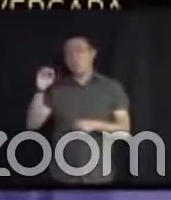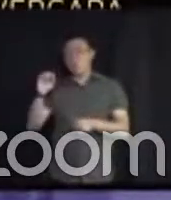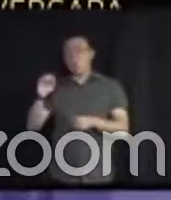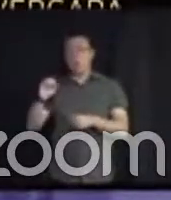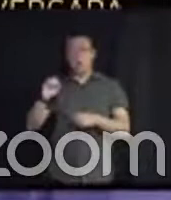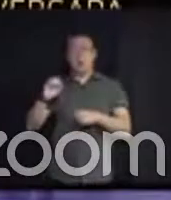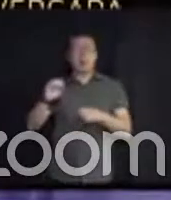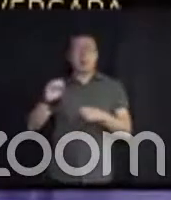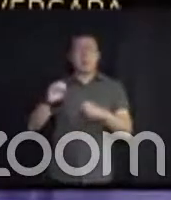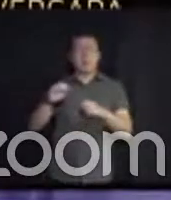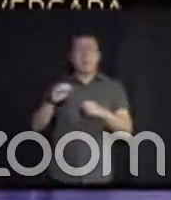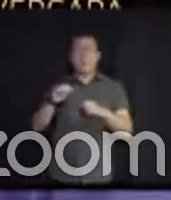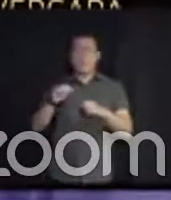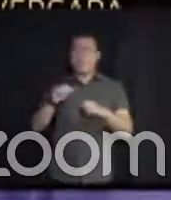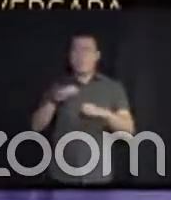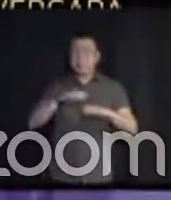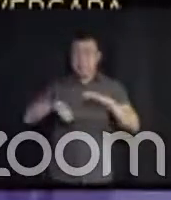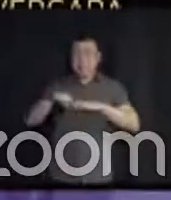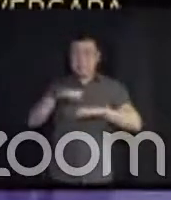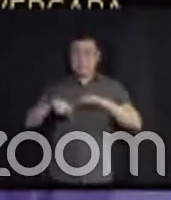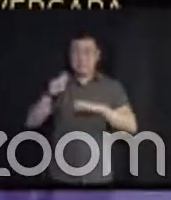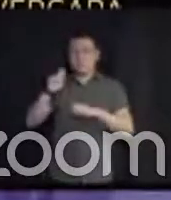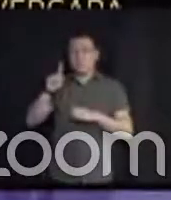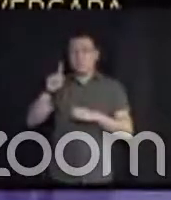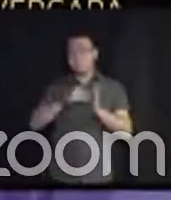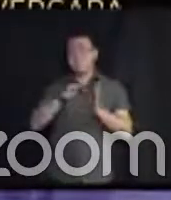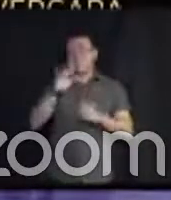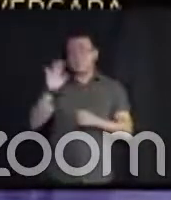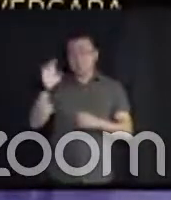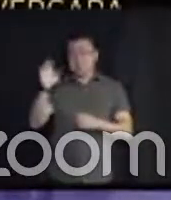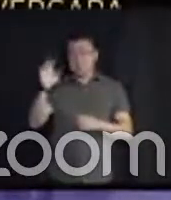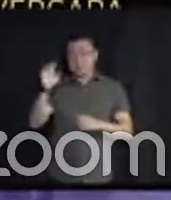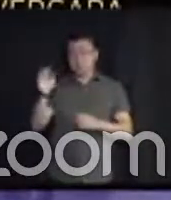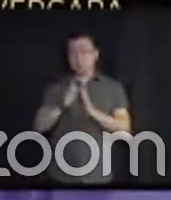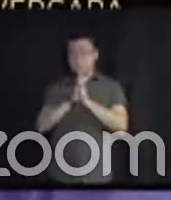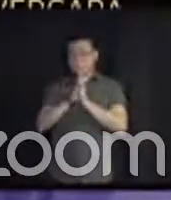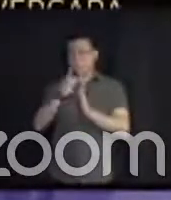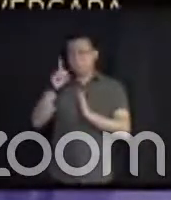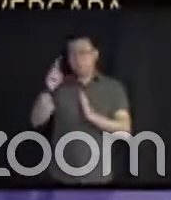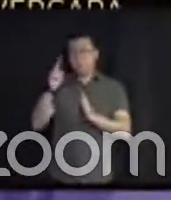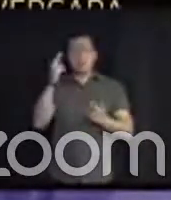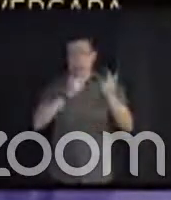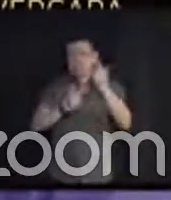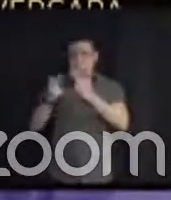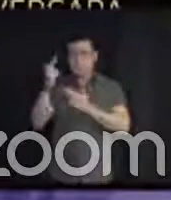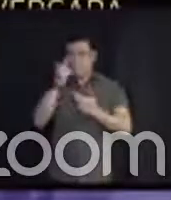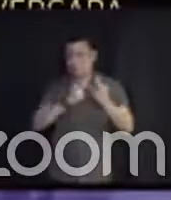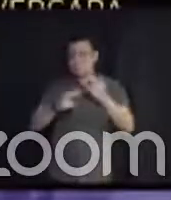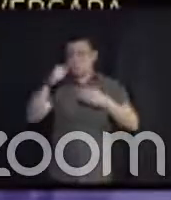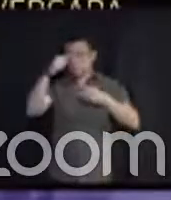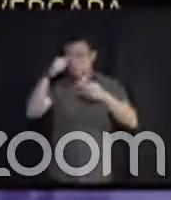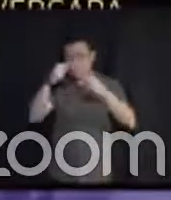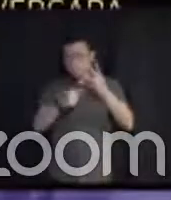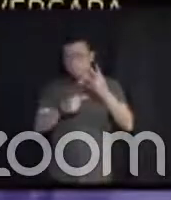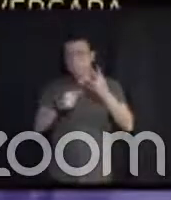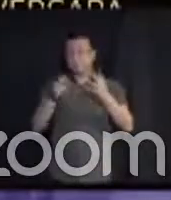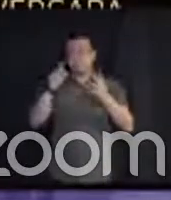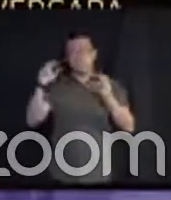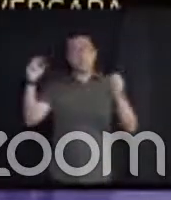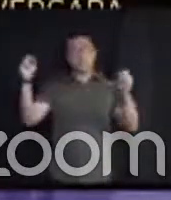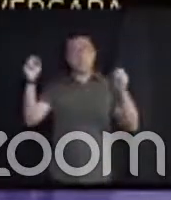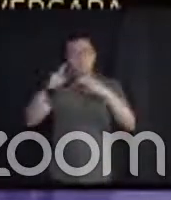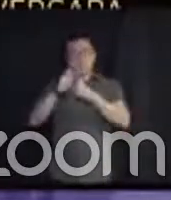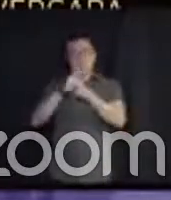puntos. Y como saben, cupo limitado a 100 empresarios. Entonces, a checar las bases y a vernos en este